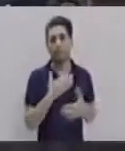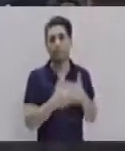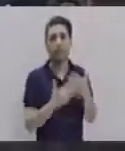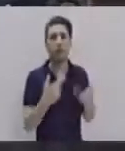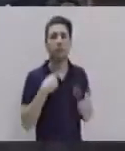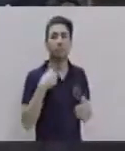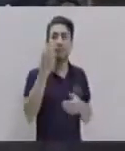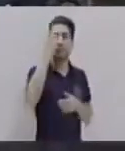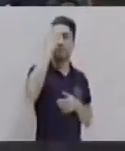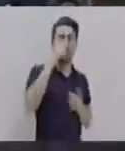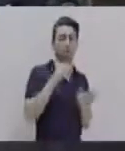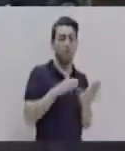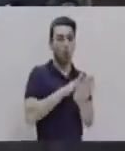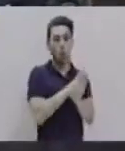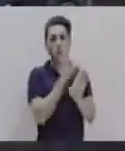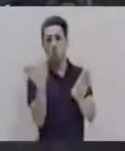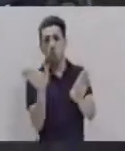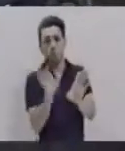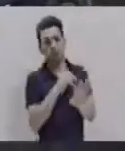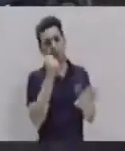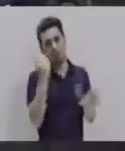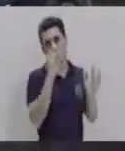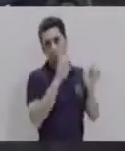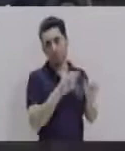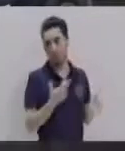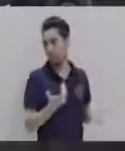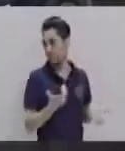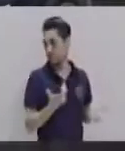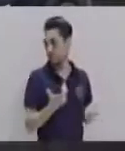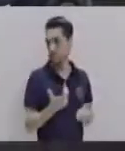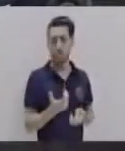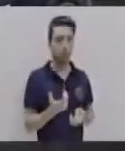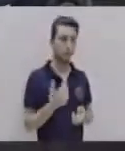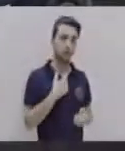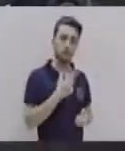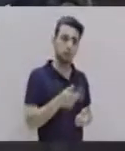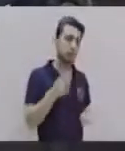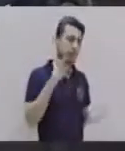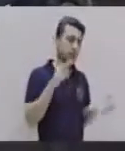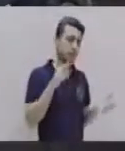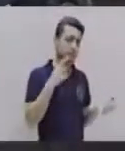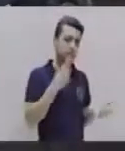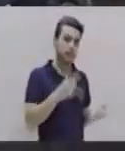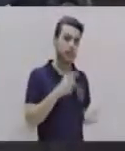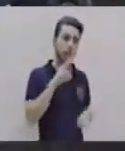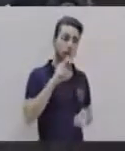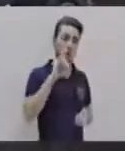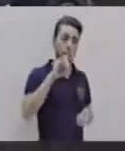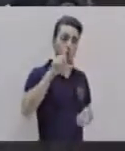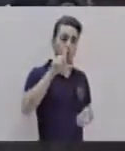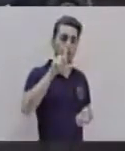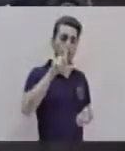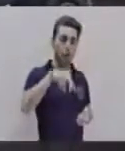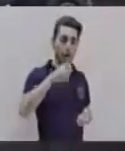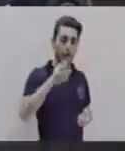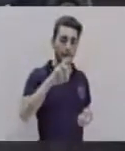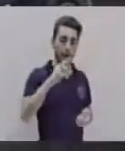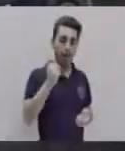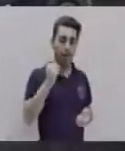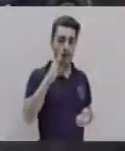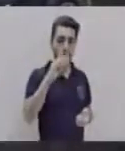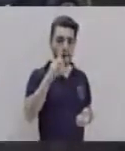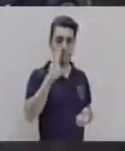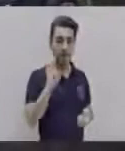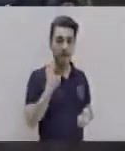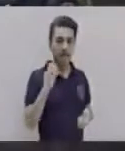ser engañado, al abandono. Entonces ser vulnerable pues realmente es venir y estar en